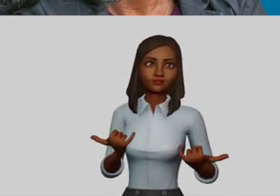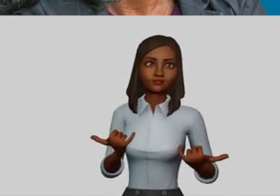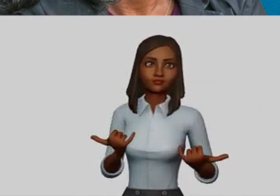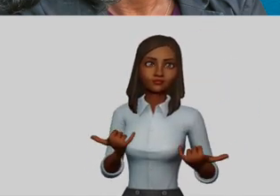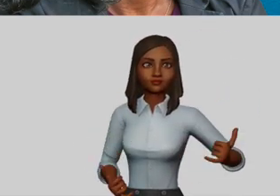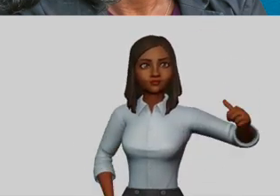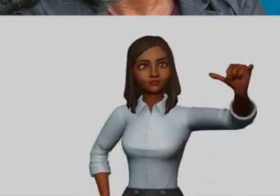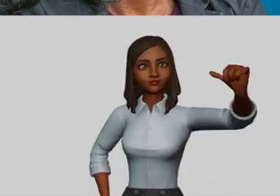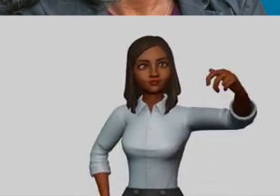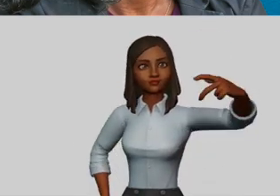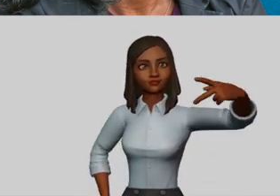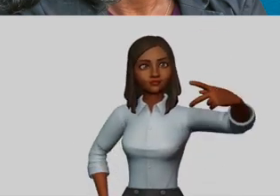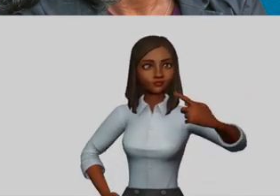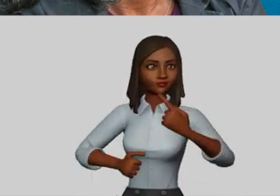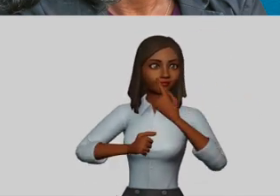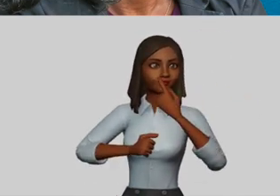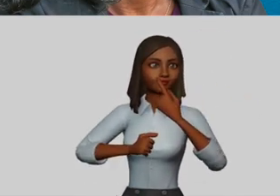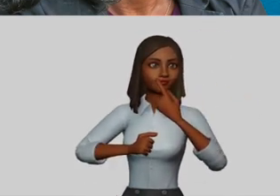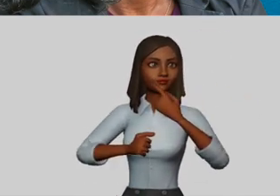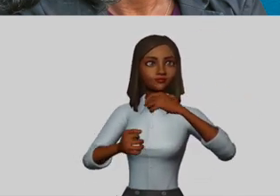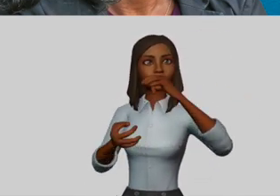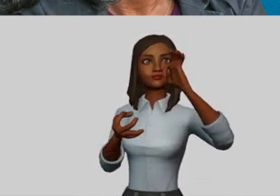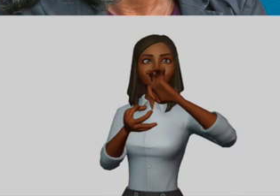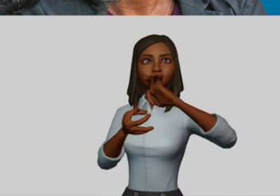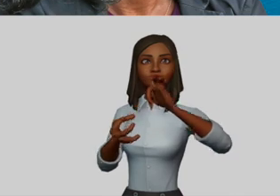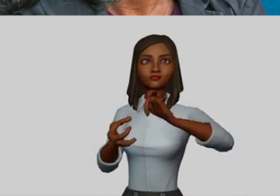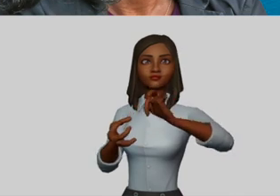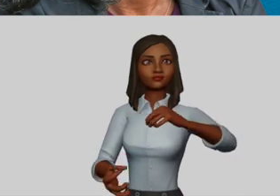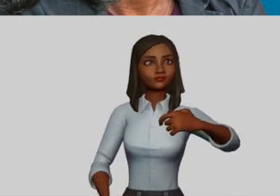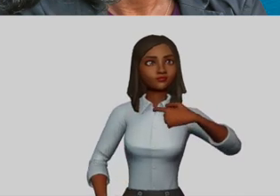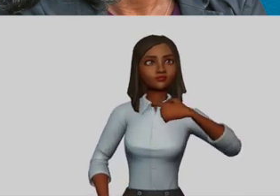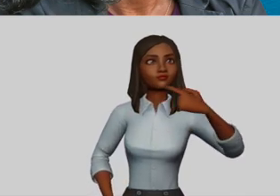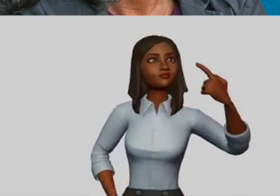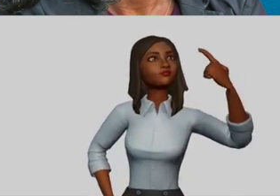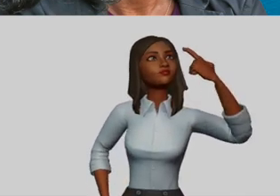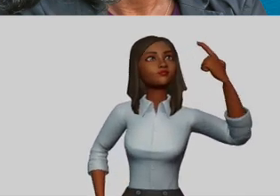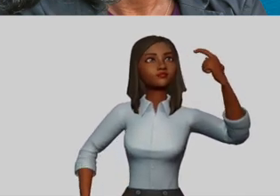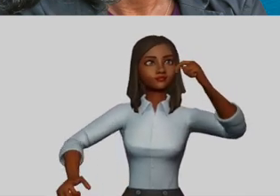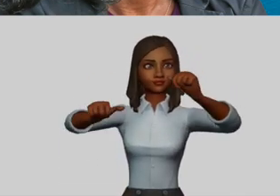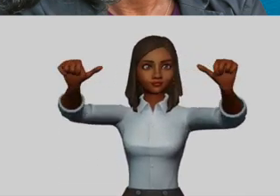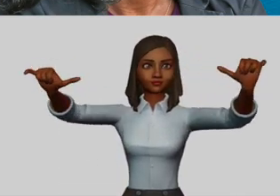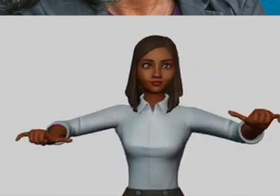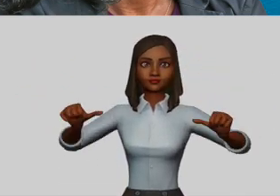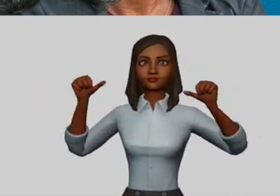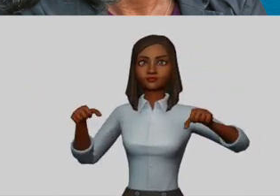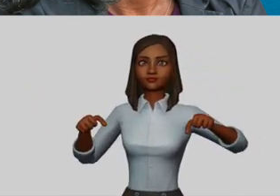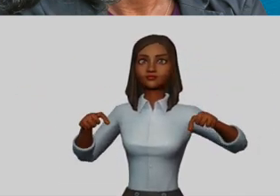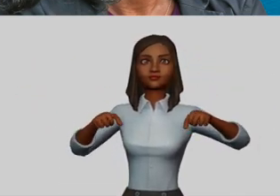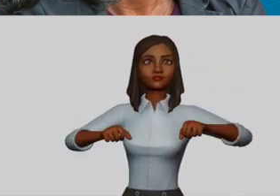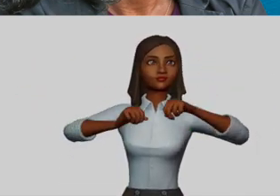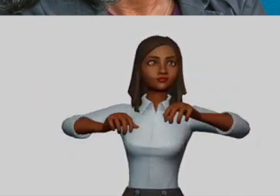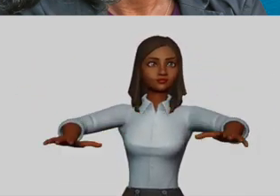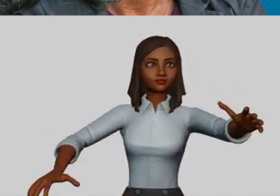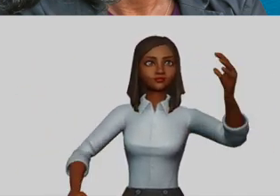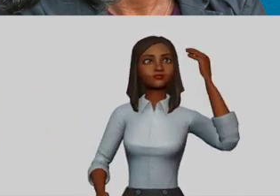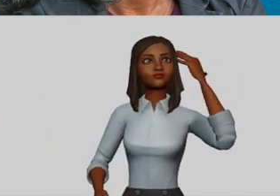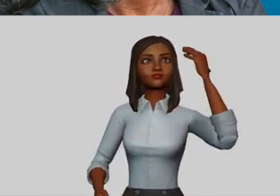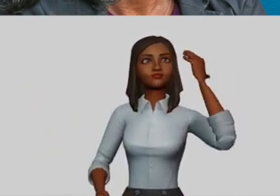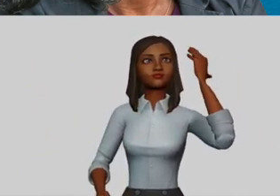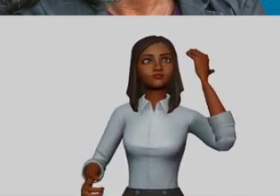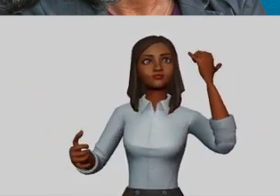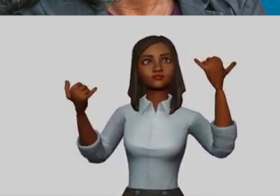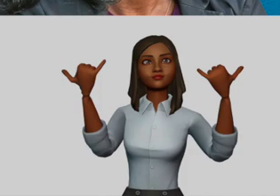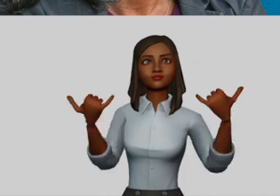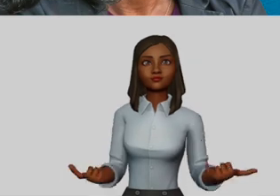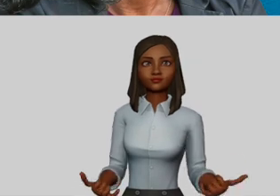Ella siempre me ha apoyado. Y mi mamá es la persona que, aunque ella no lo entienda, porque cuando cogí para China también no lo entendió.